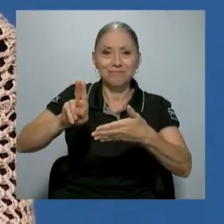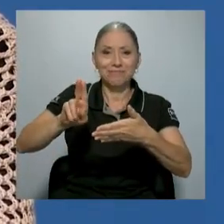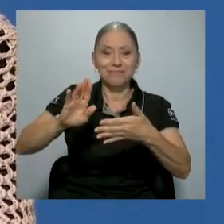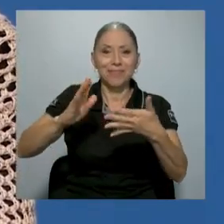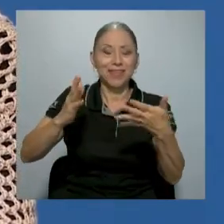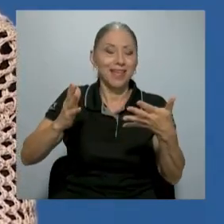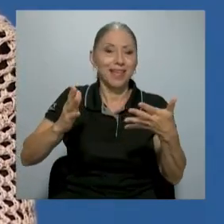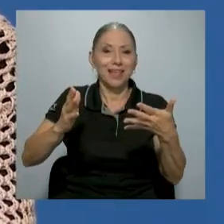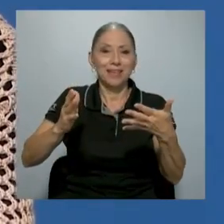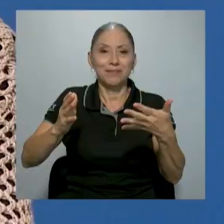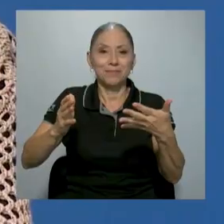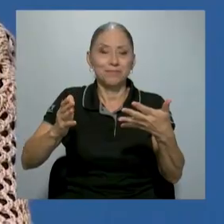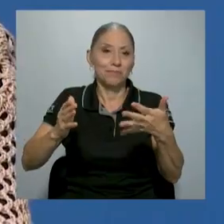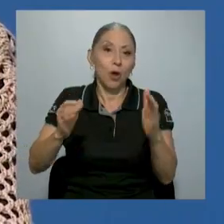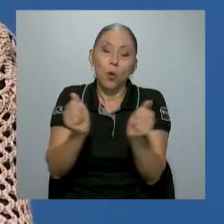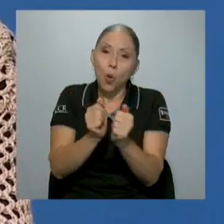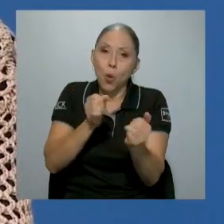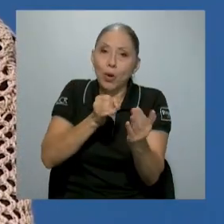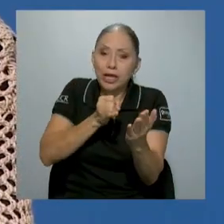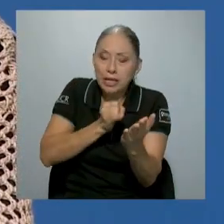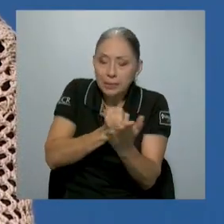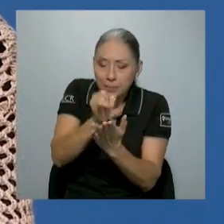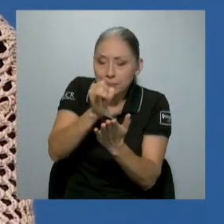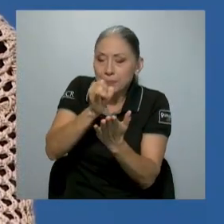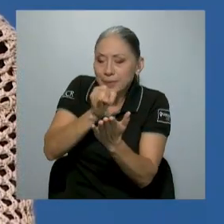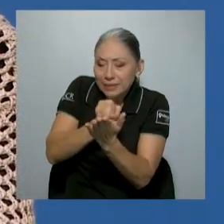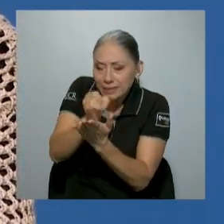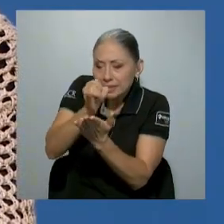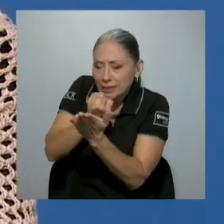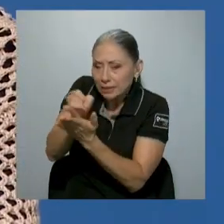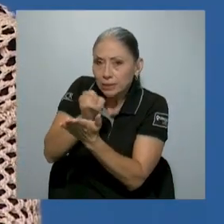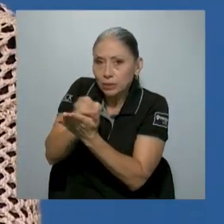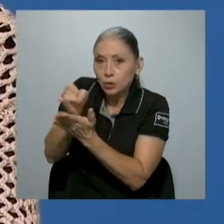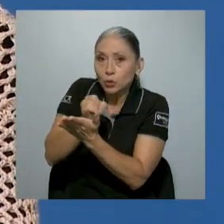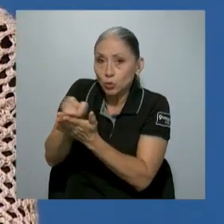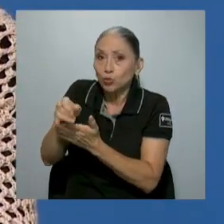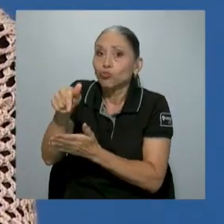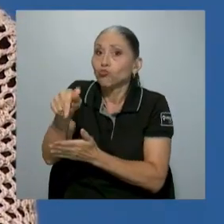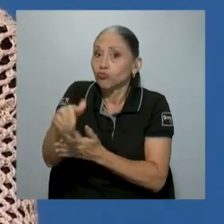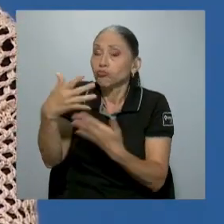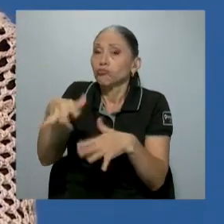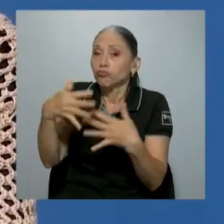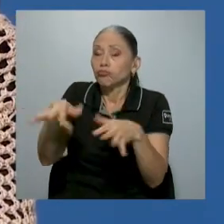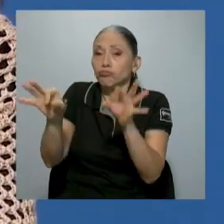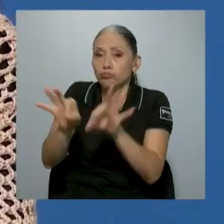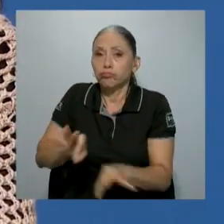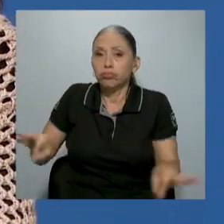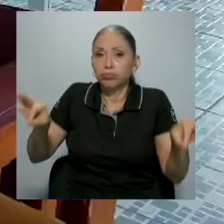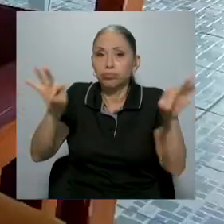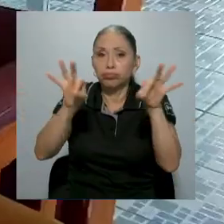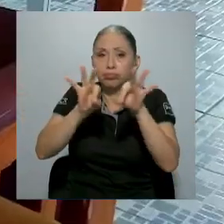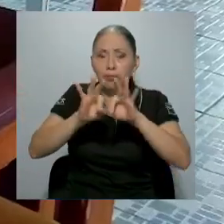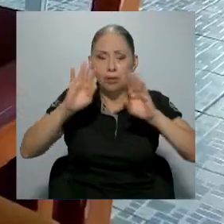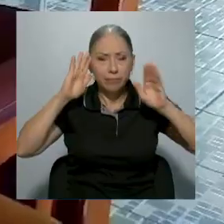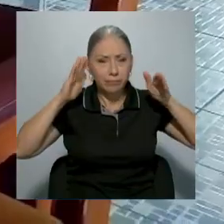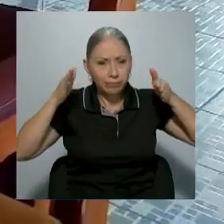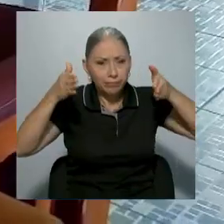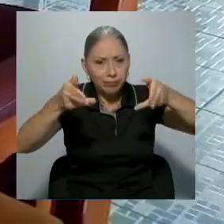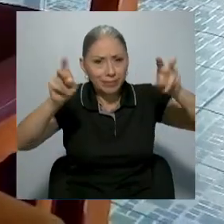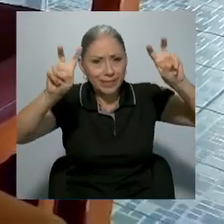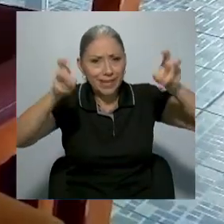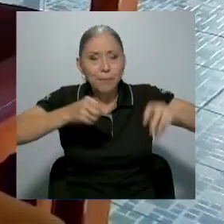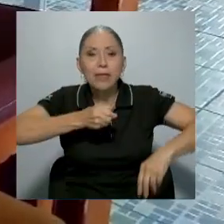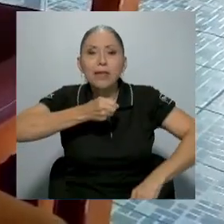la parte de investigación, ¿verdad? Eso es importante. Y enfocándonos en el tema de